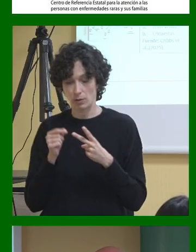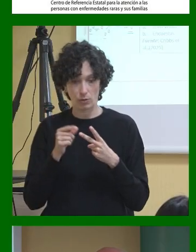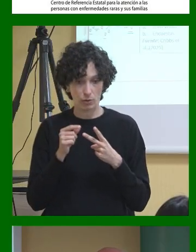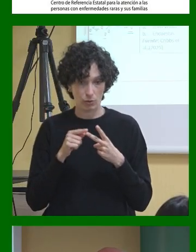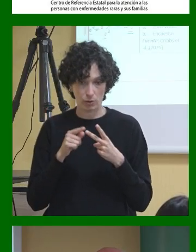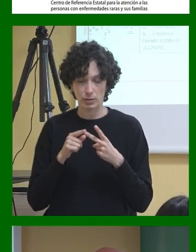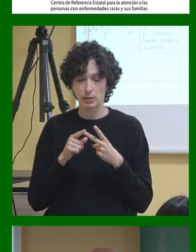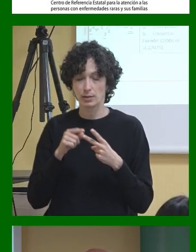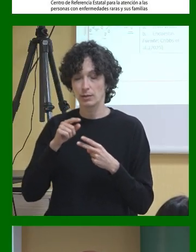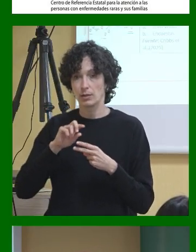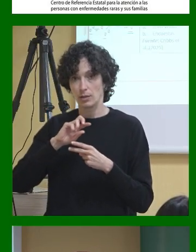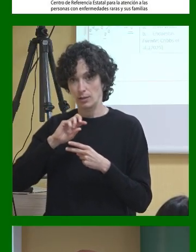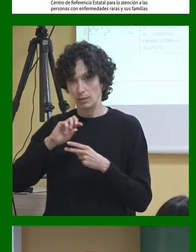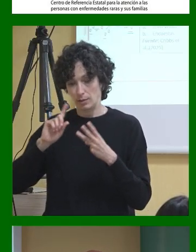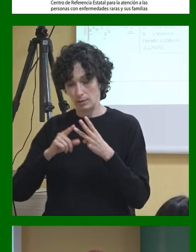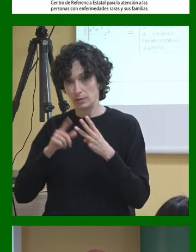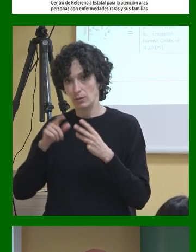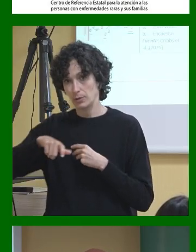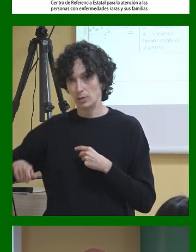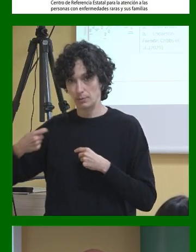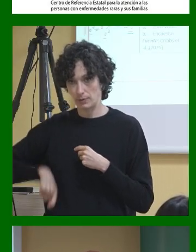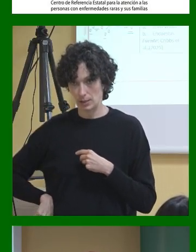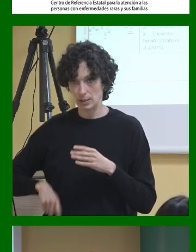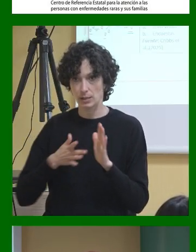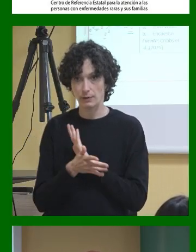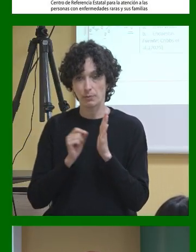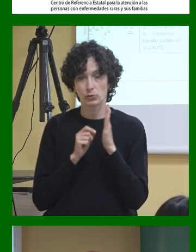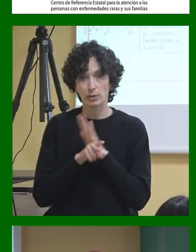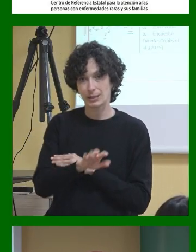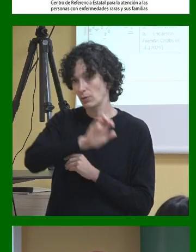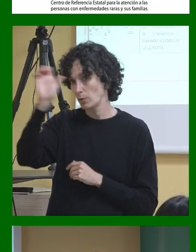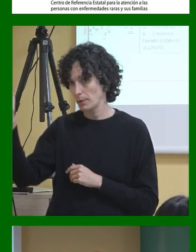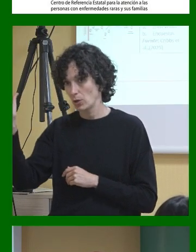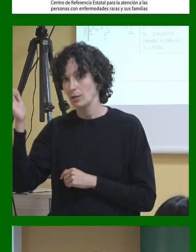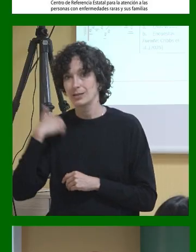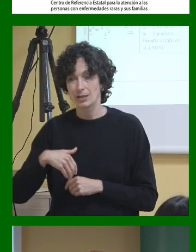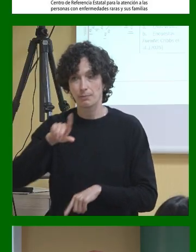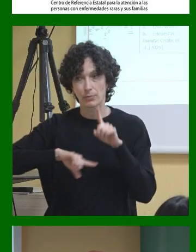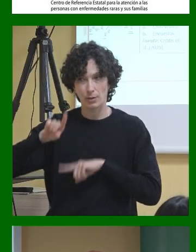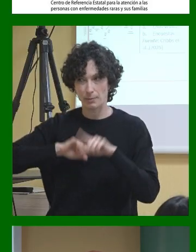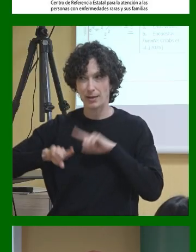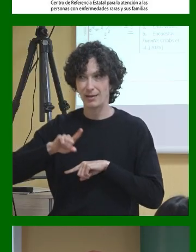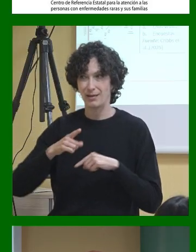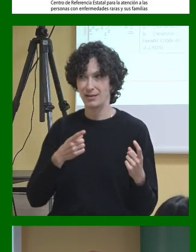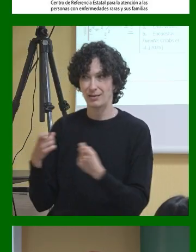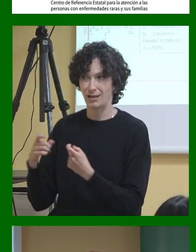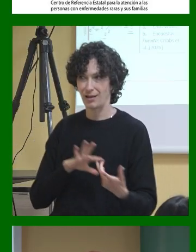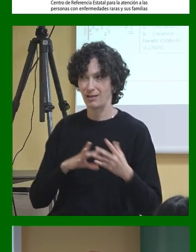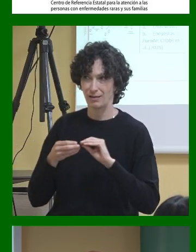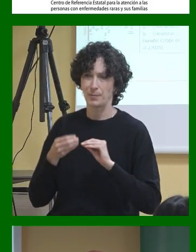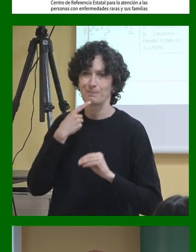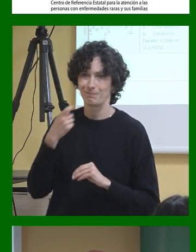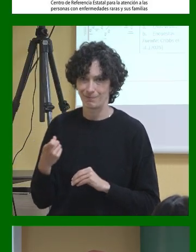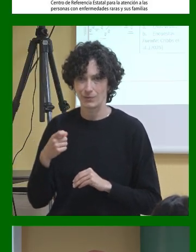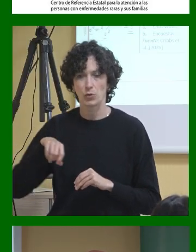tercer lugar, los profesionales. Quiere decir que a nivel europeo tenemos un problema ya de ajuste de necesidades. La mayoría de